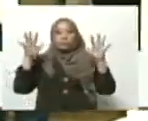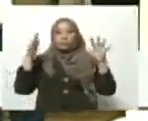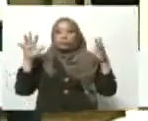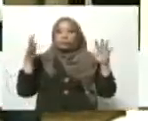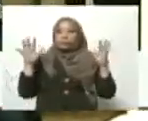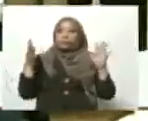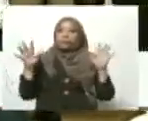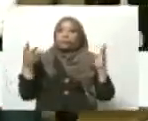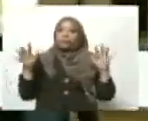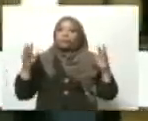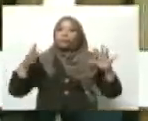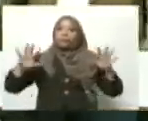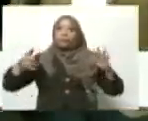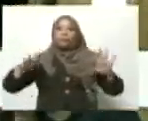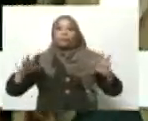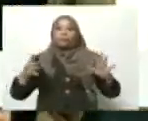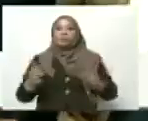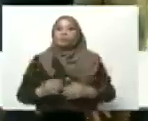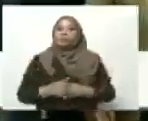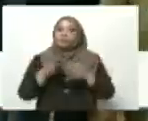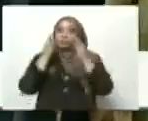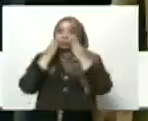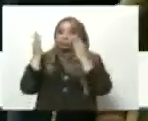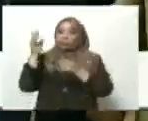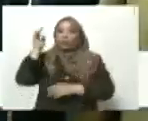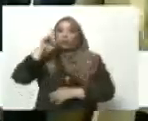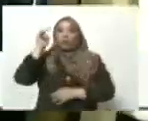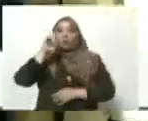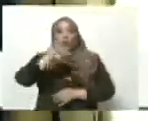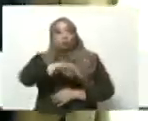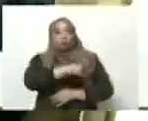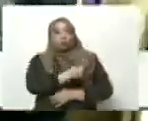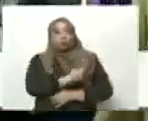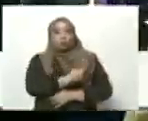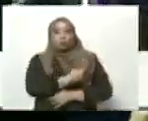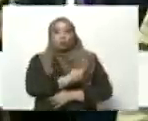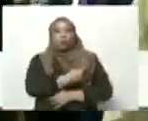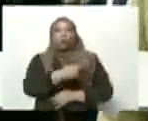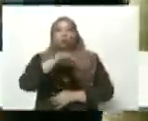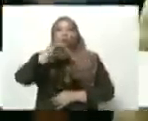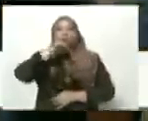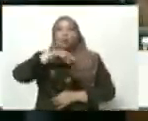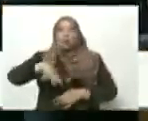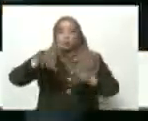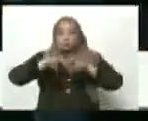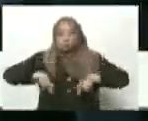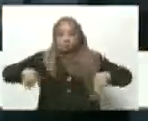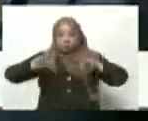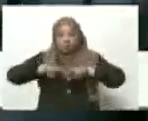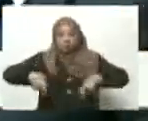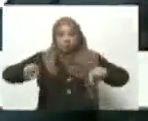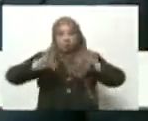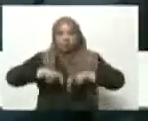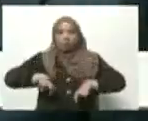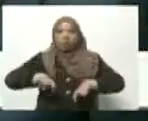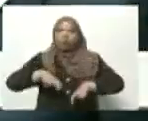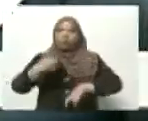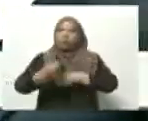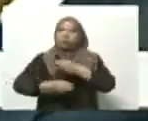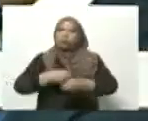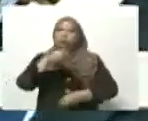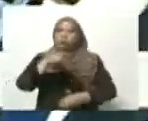Naciones Unidas, historiador, profesor universitario, investigador de los